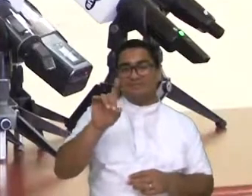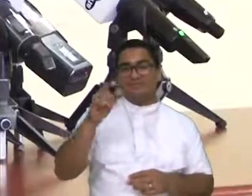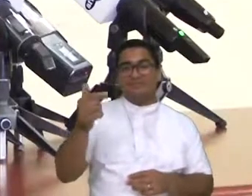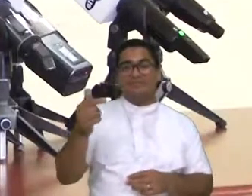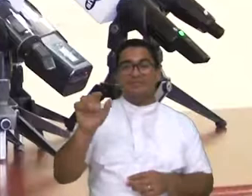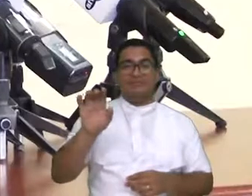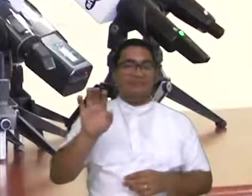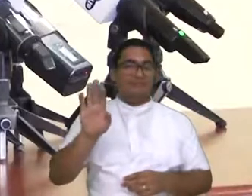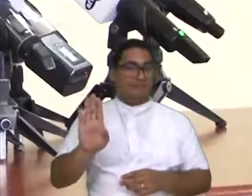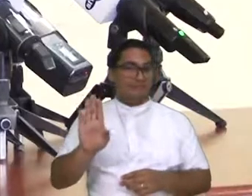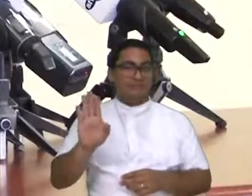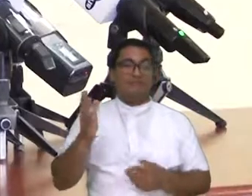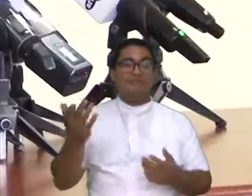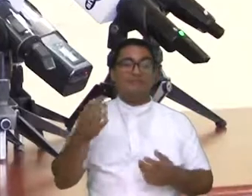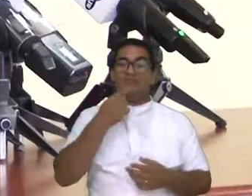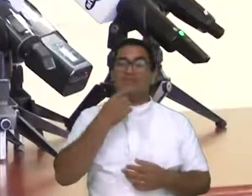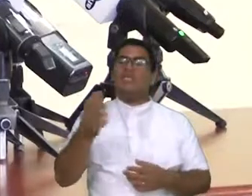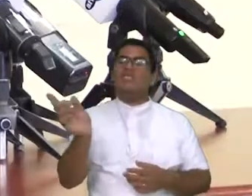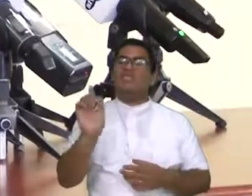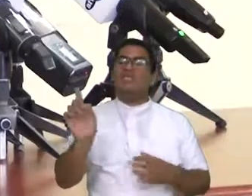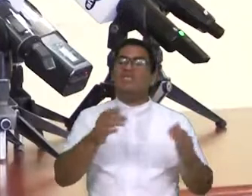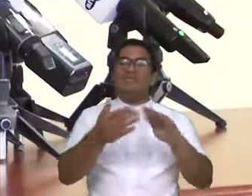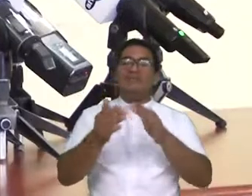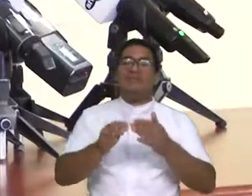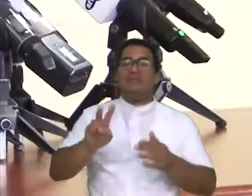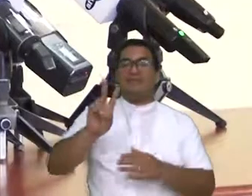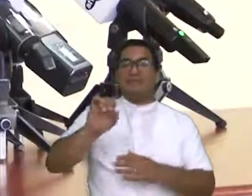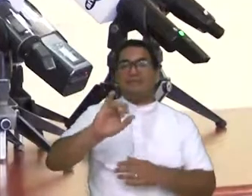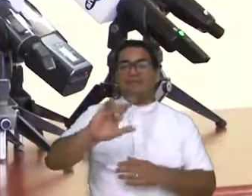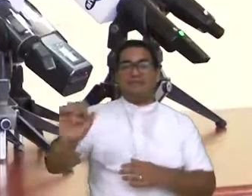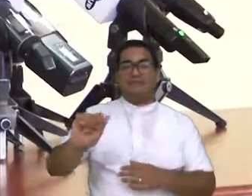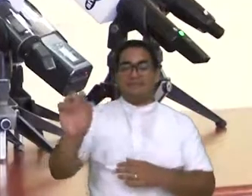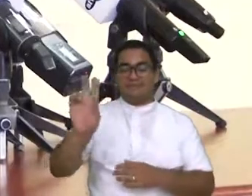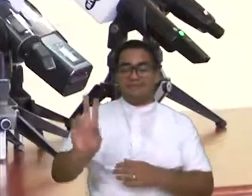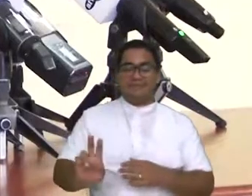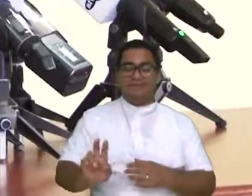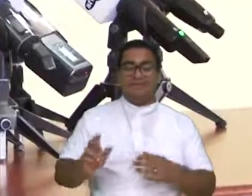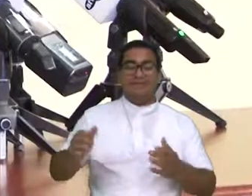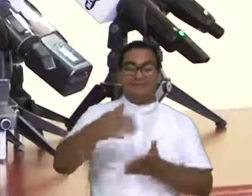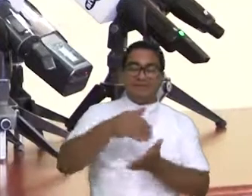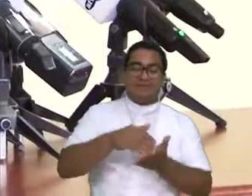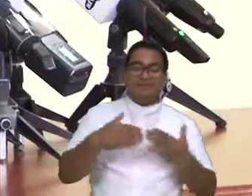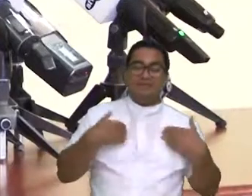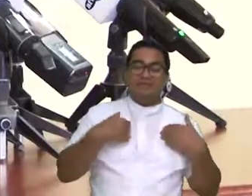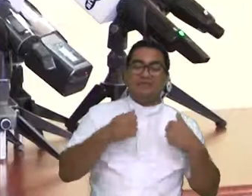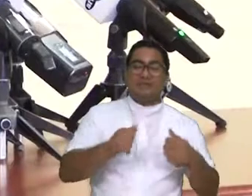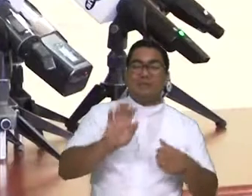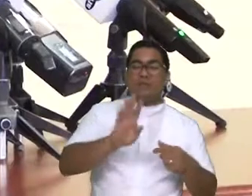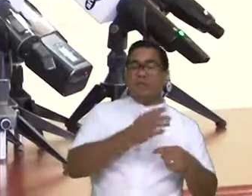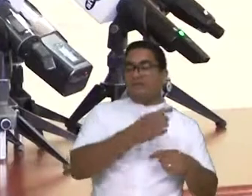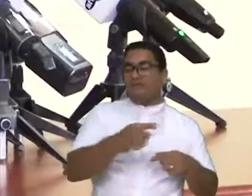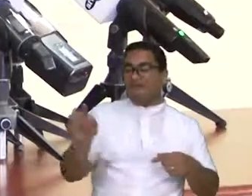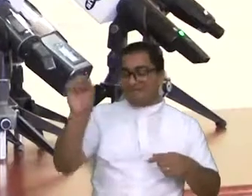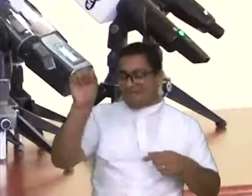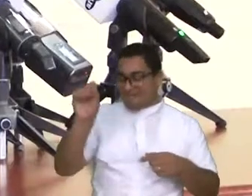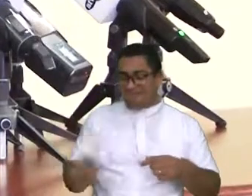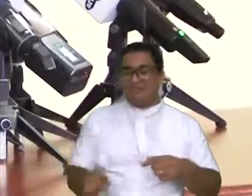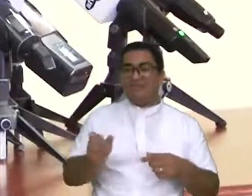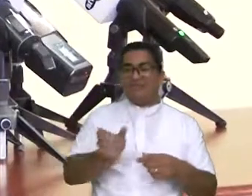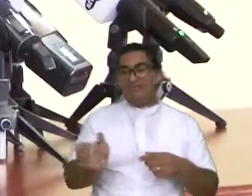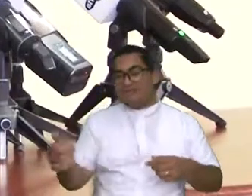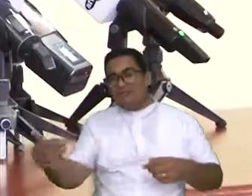MDGB. En Villa Venezuela, el centro de salud, 4 andenes al sur, 1/2 cuadra al oeste,